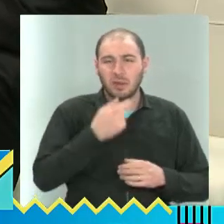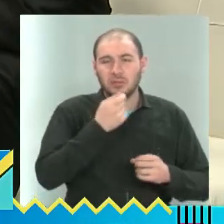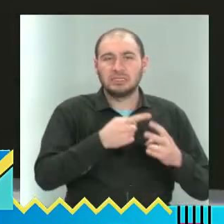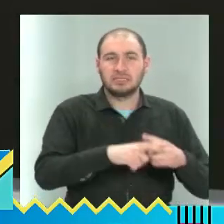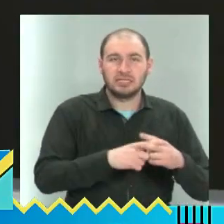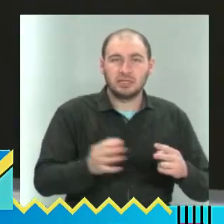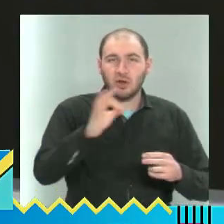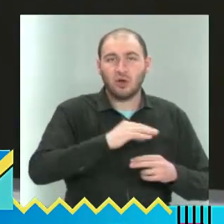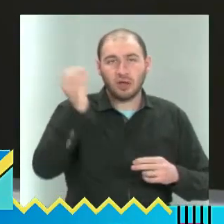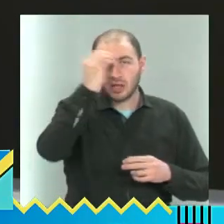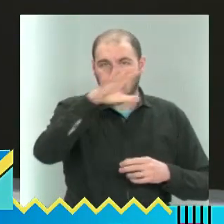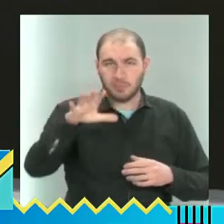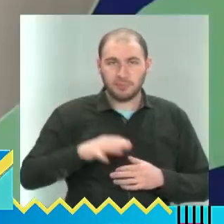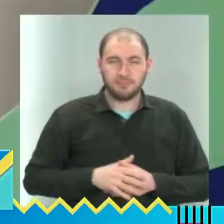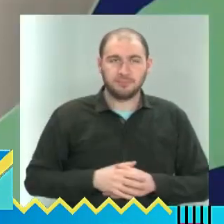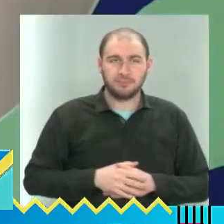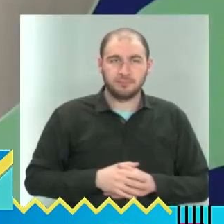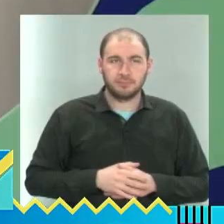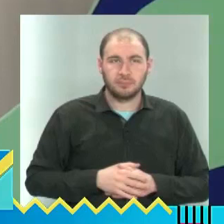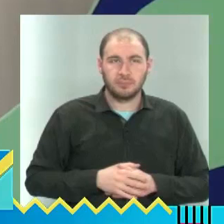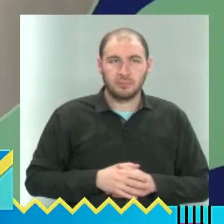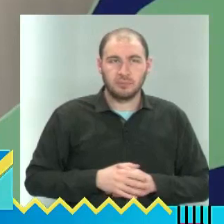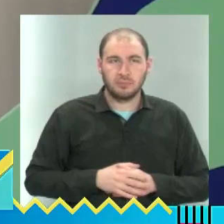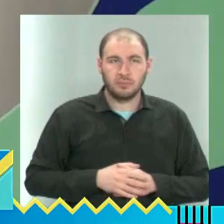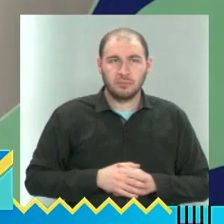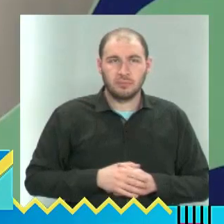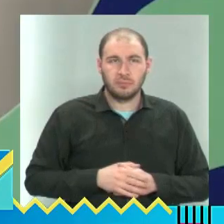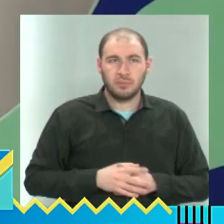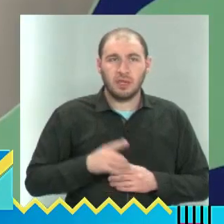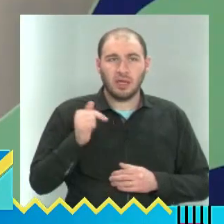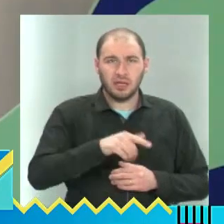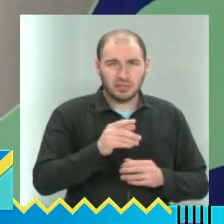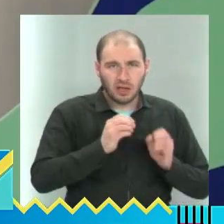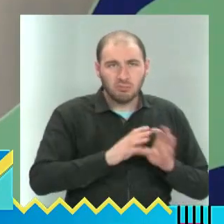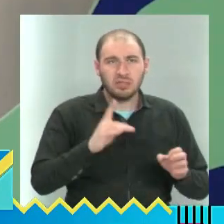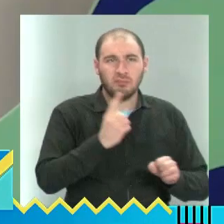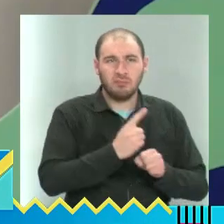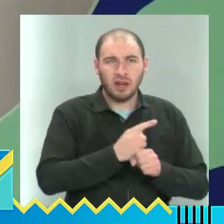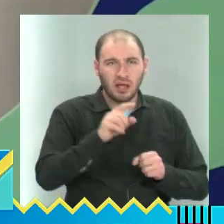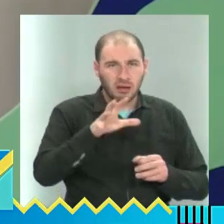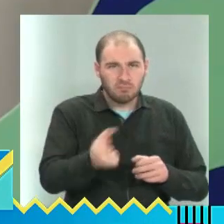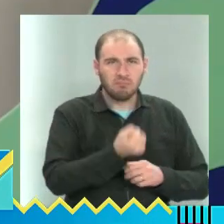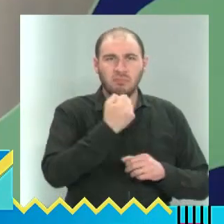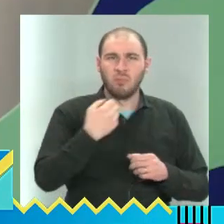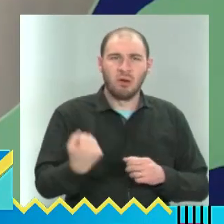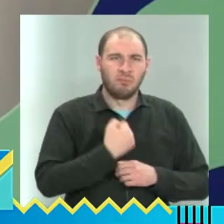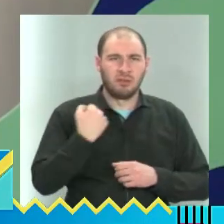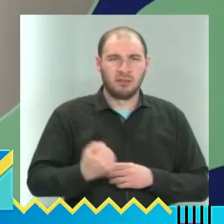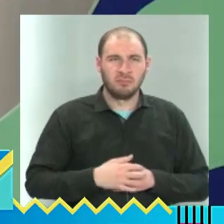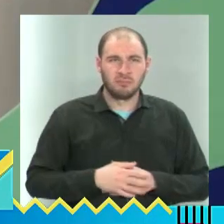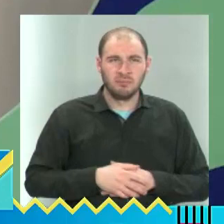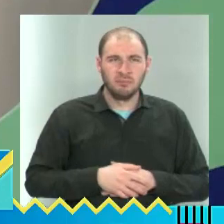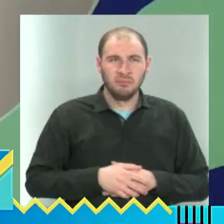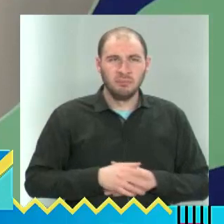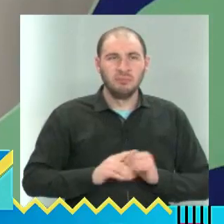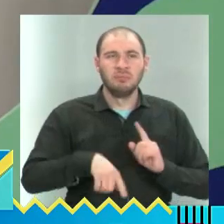en un campo. Entonces, ese primer inicio de la detección fue muy importante.